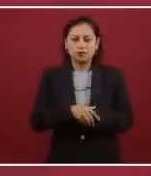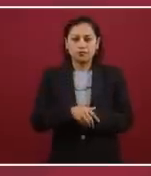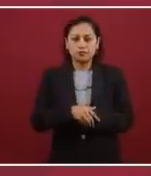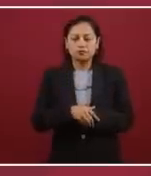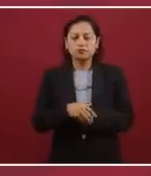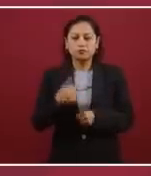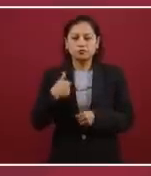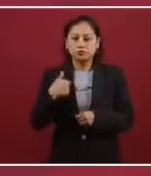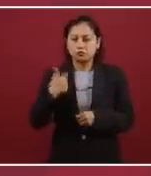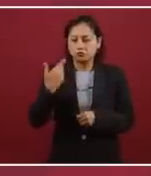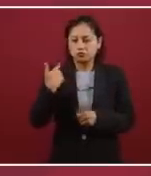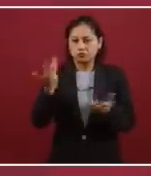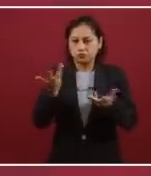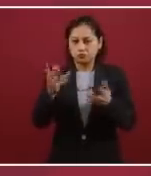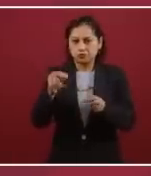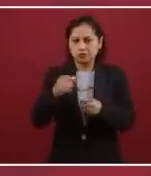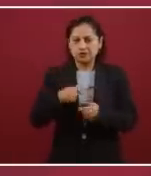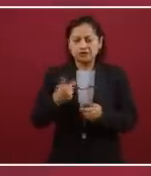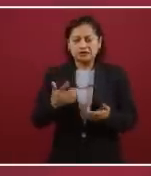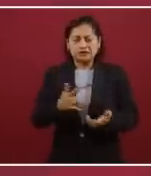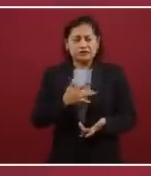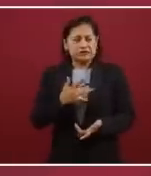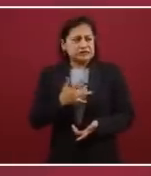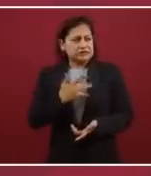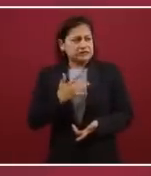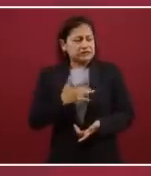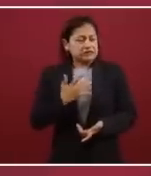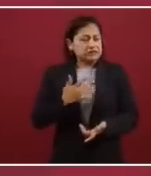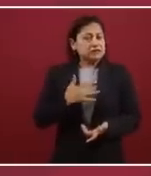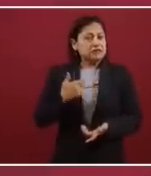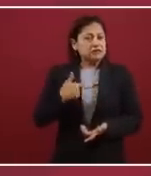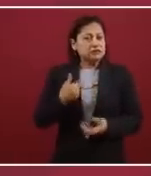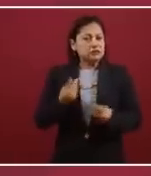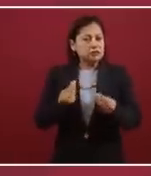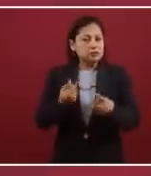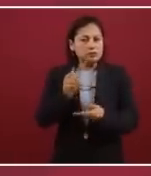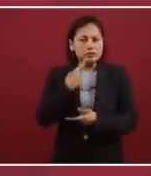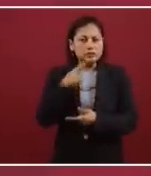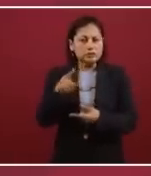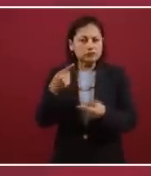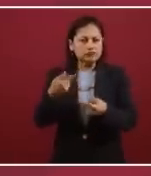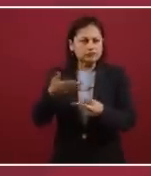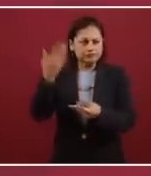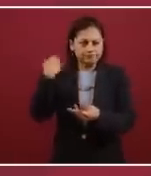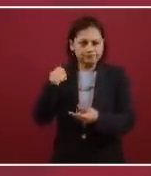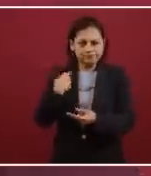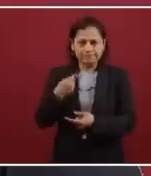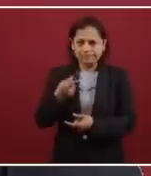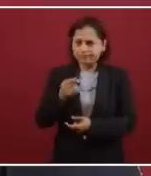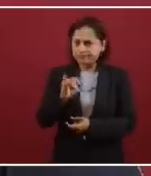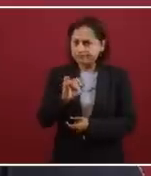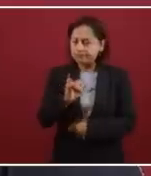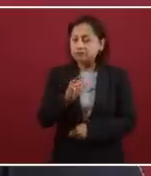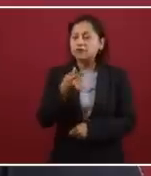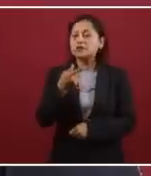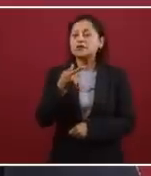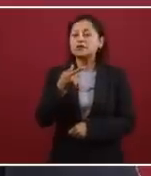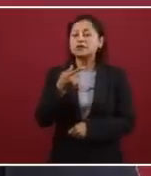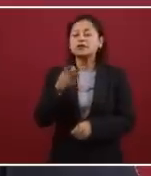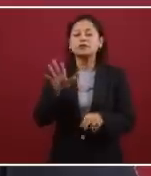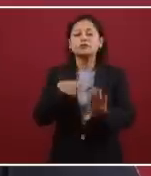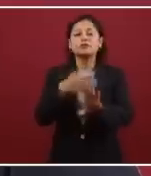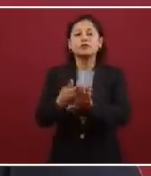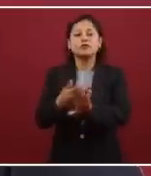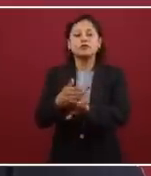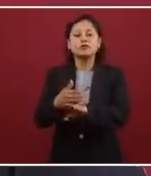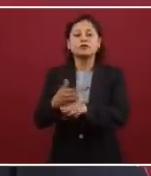No estoy tan seguro, porque sí presenté denuncias. En su momento presenté denuncias contra